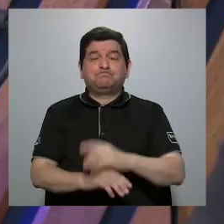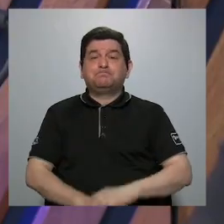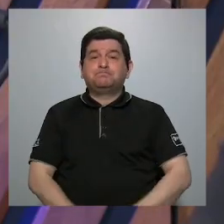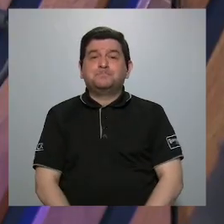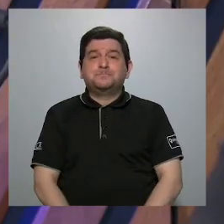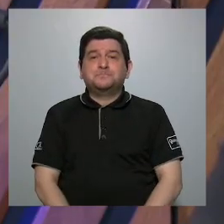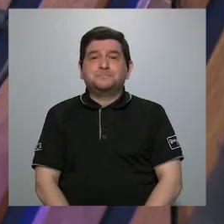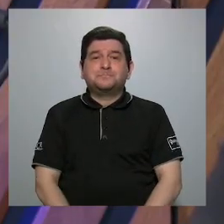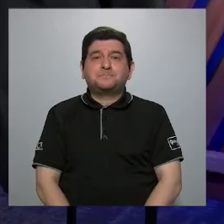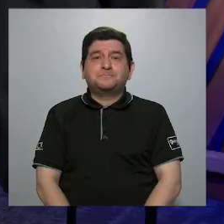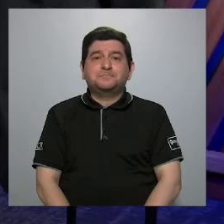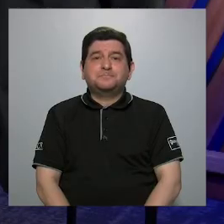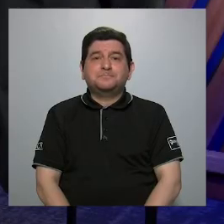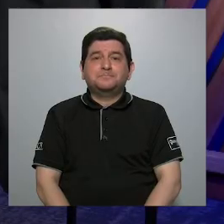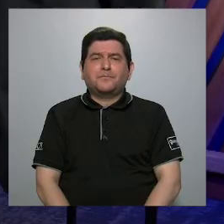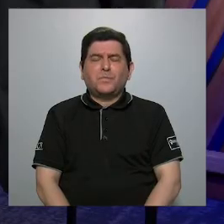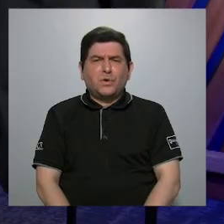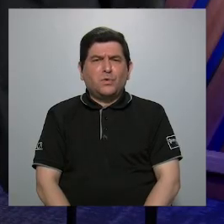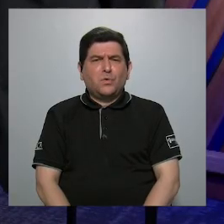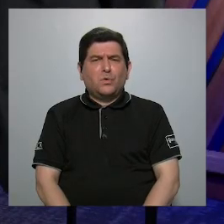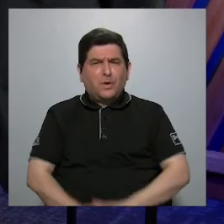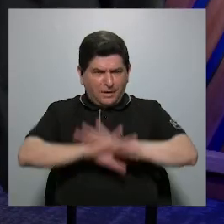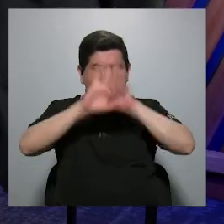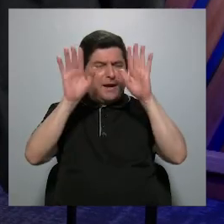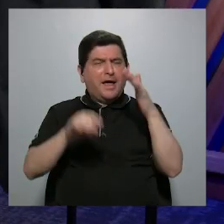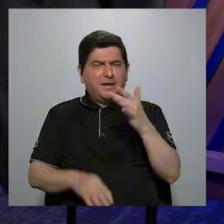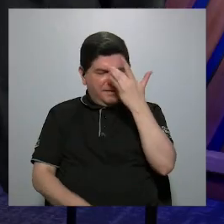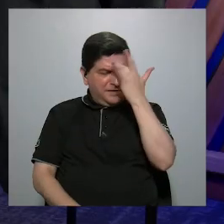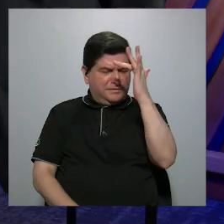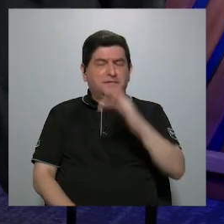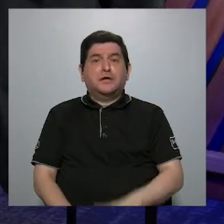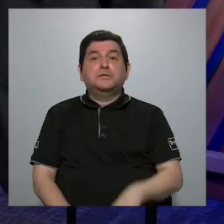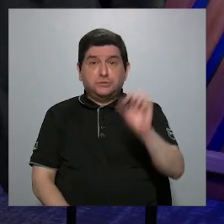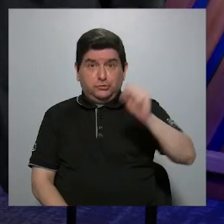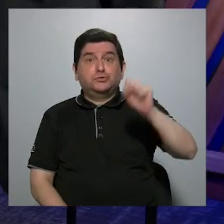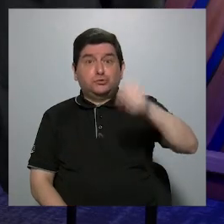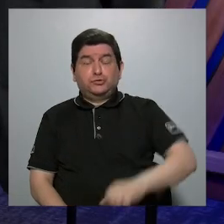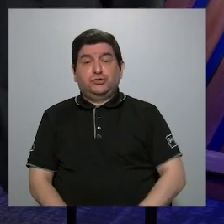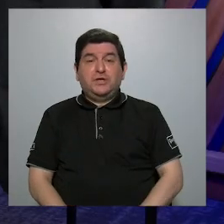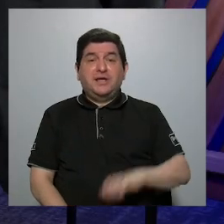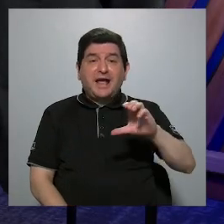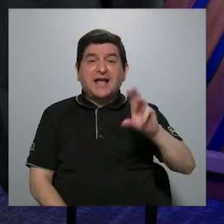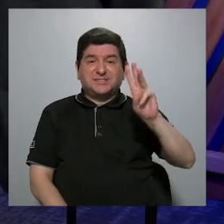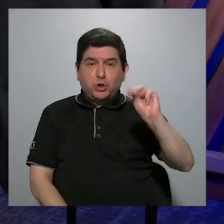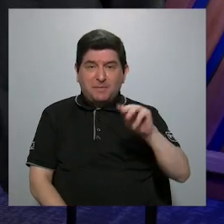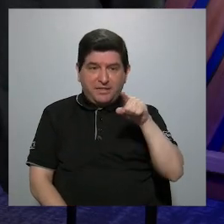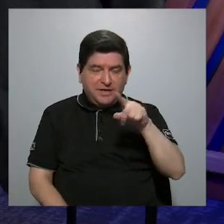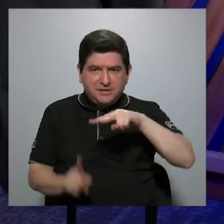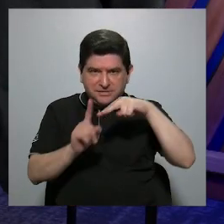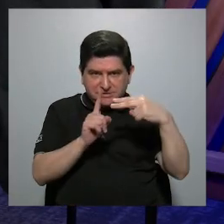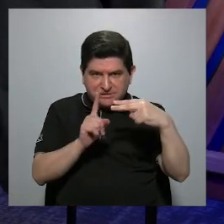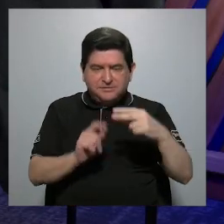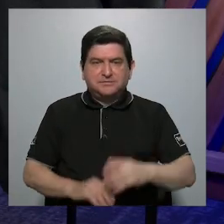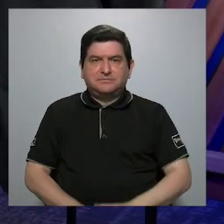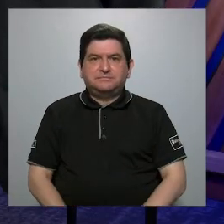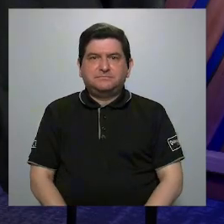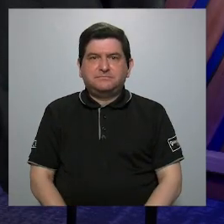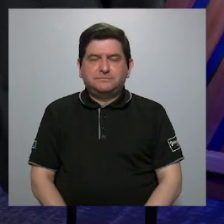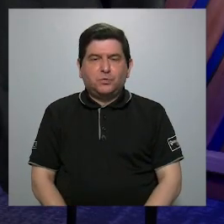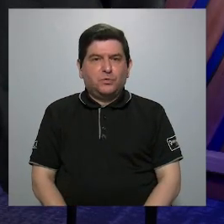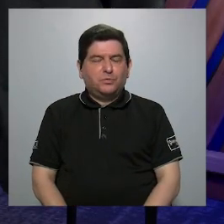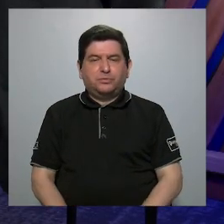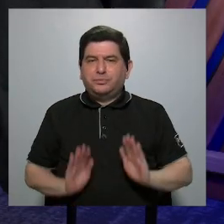Exactamente. Qué lúcido. Es una gran lucidez y Castro Madrid desde ese punto de vista es